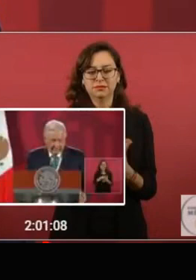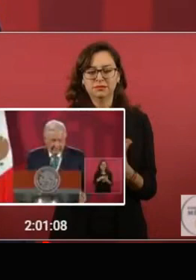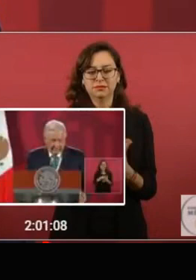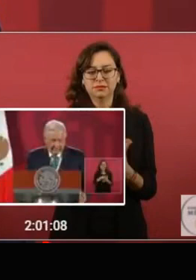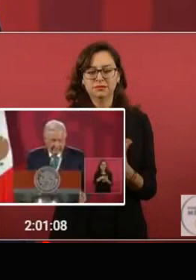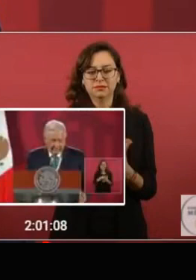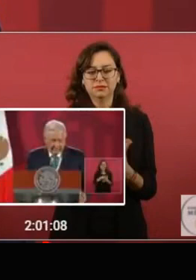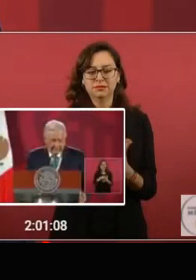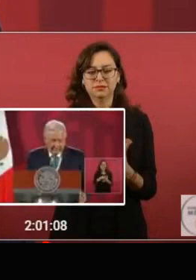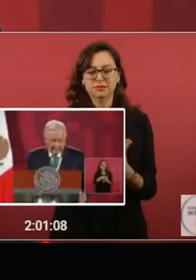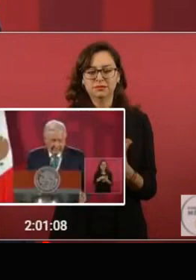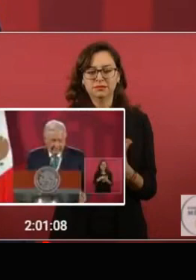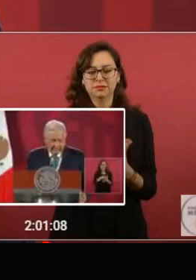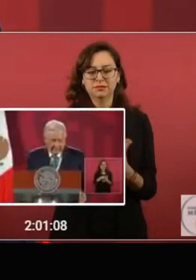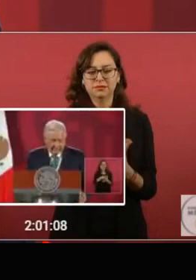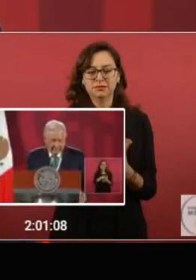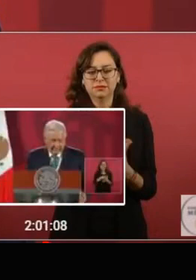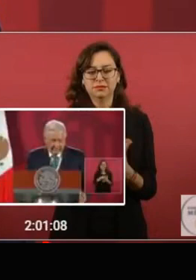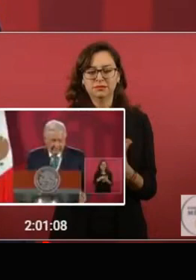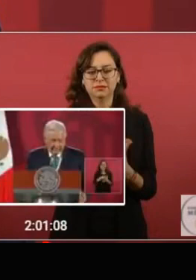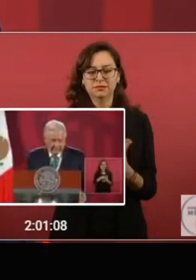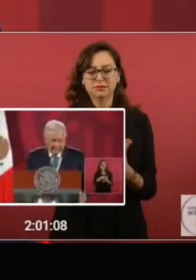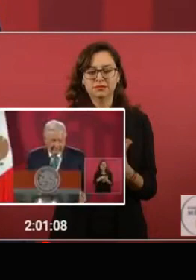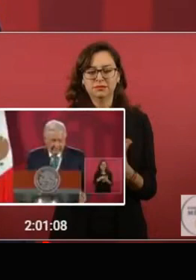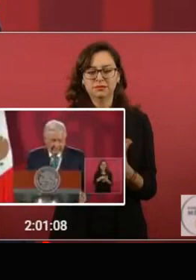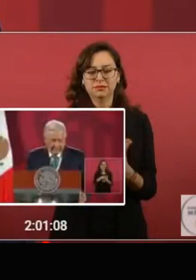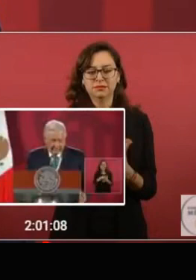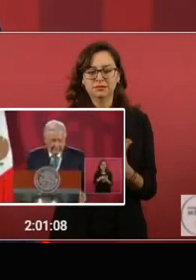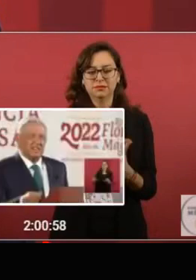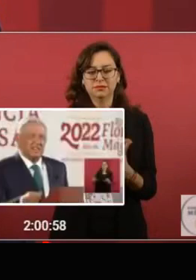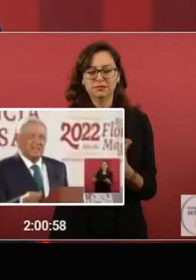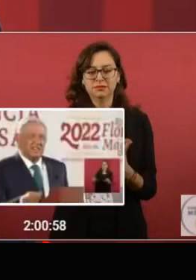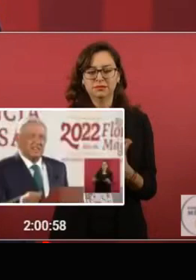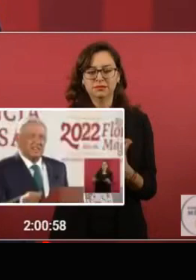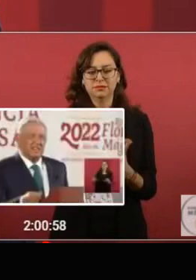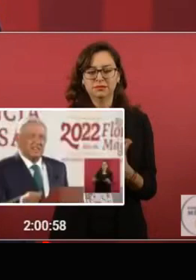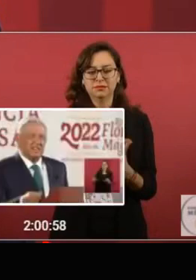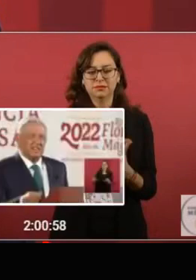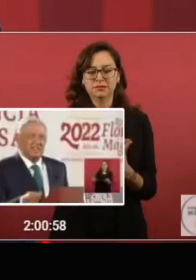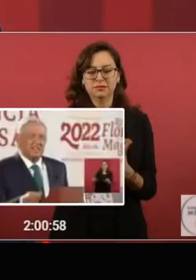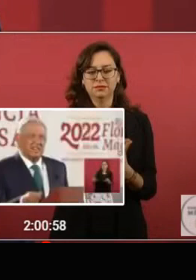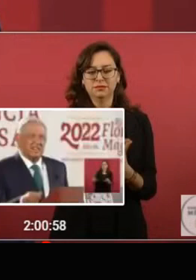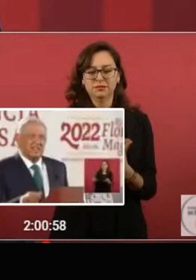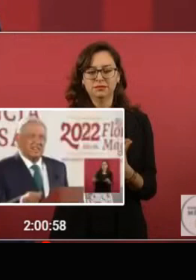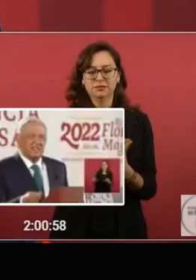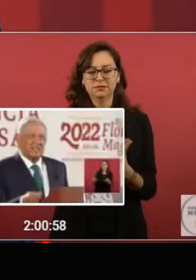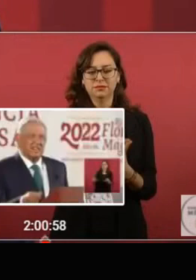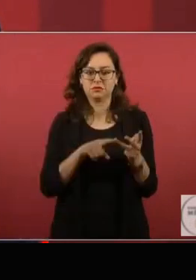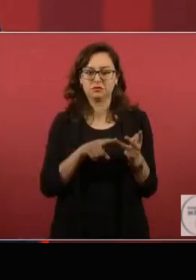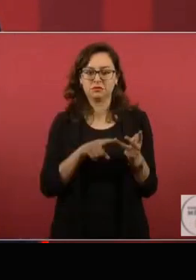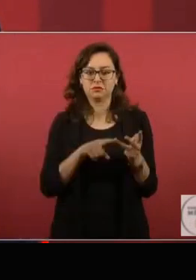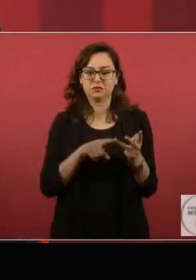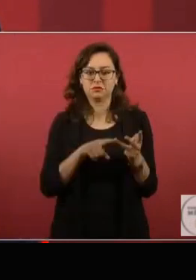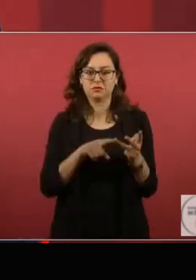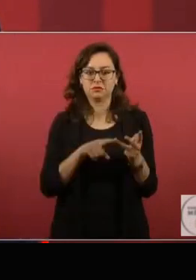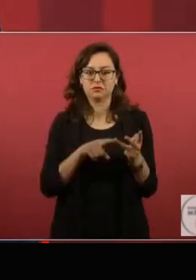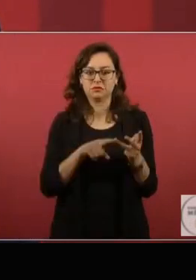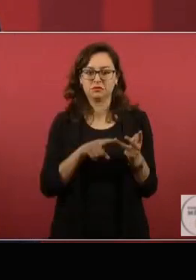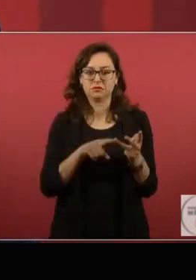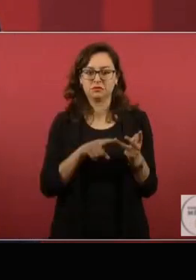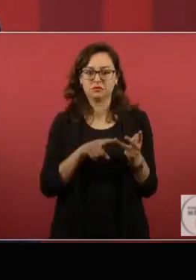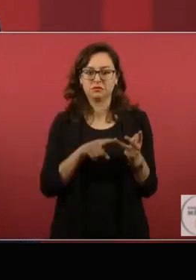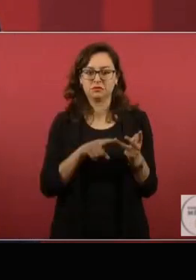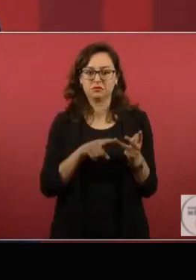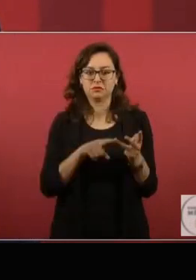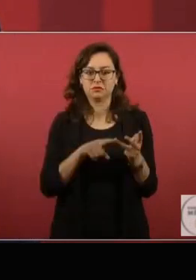yo sigo con mi misma estrategia de seguridad abrazos no balazos así que guste a quien le guste y al que no que se